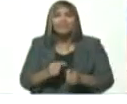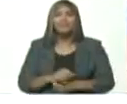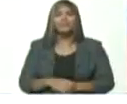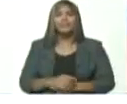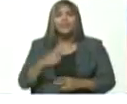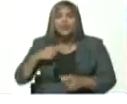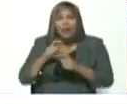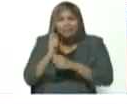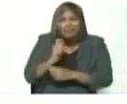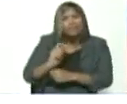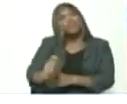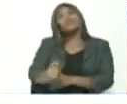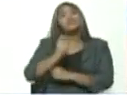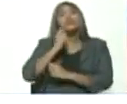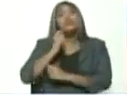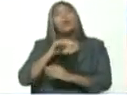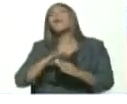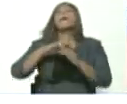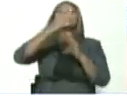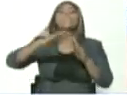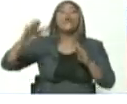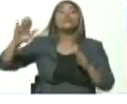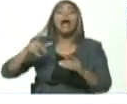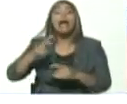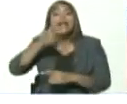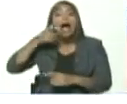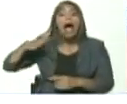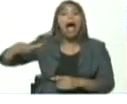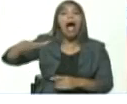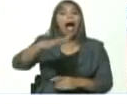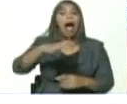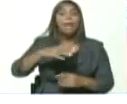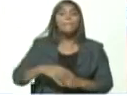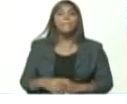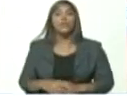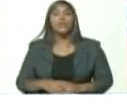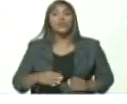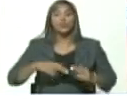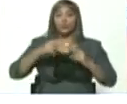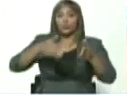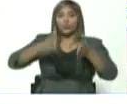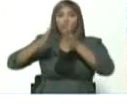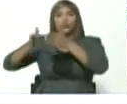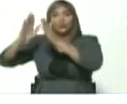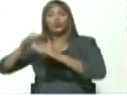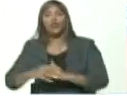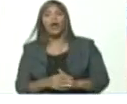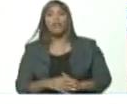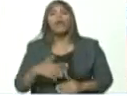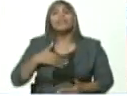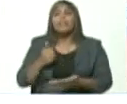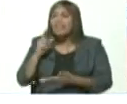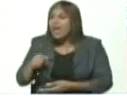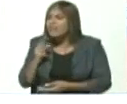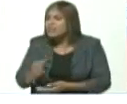lupa por las montañas, por los campos, por las ciudades del que más necesita, tenderle la